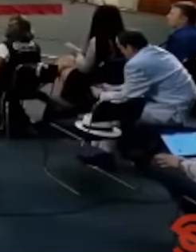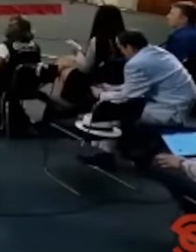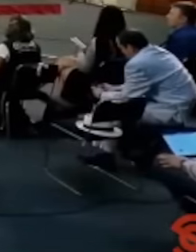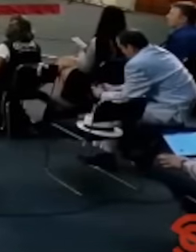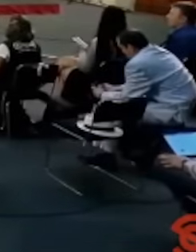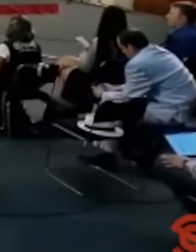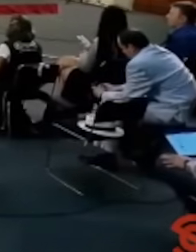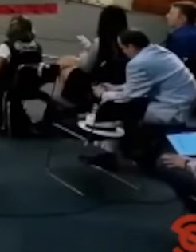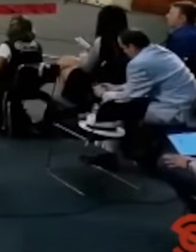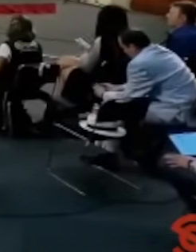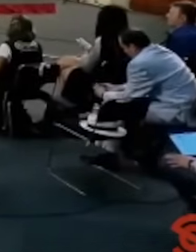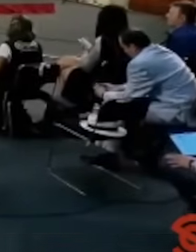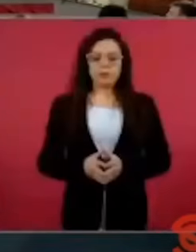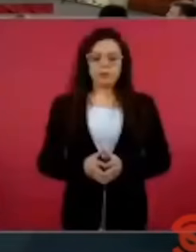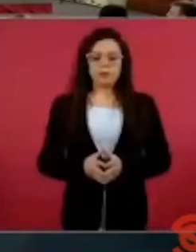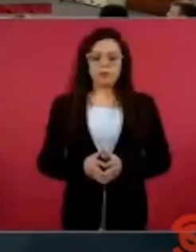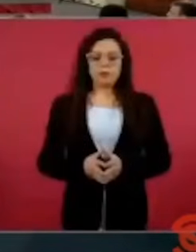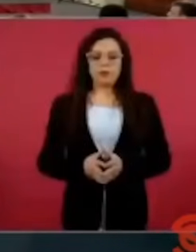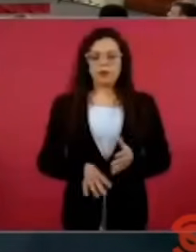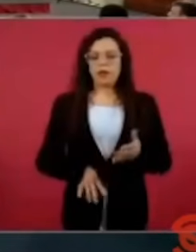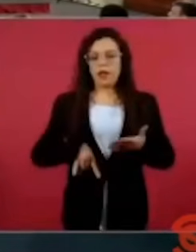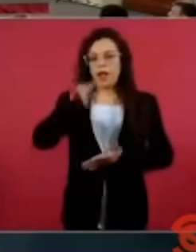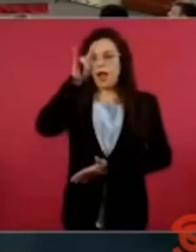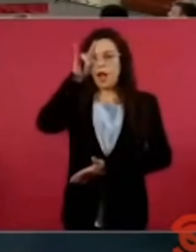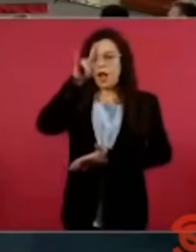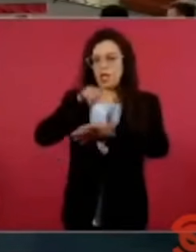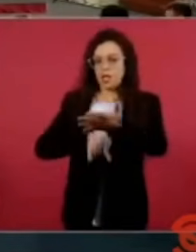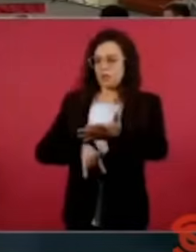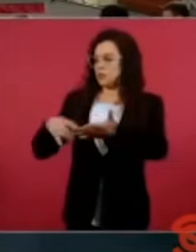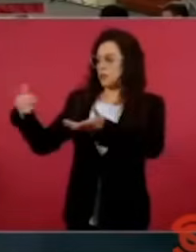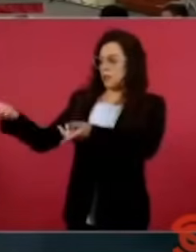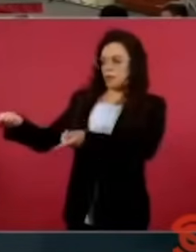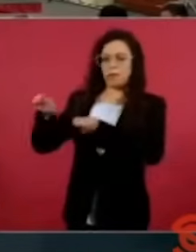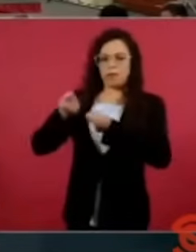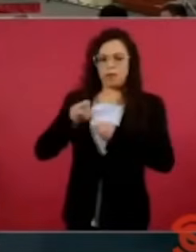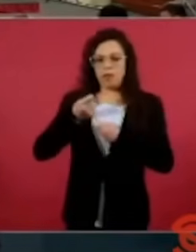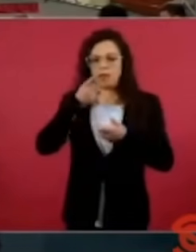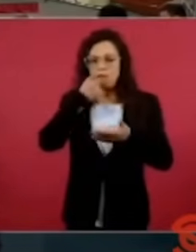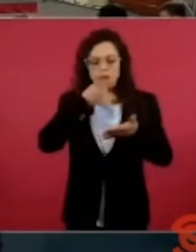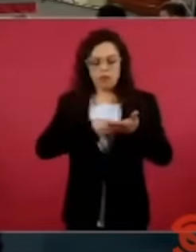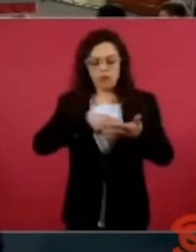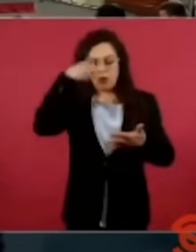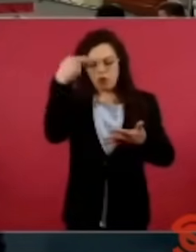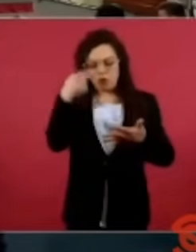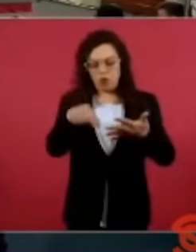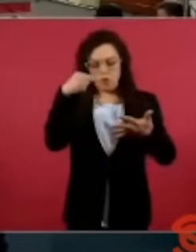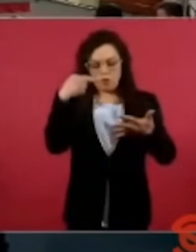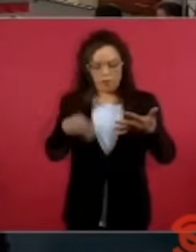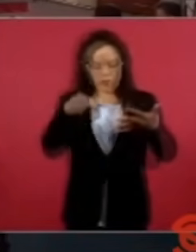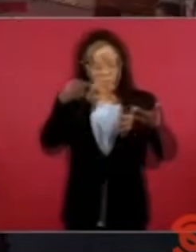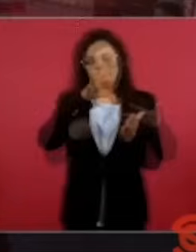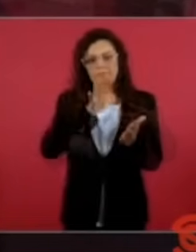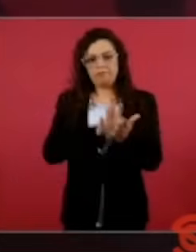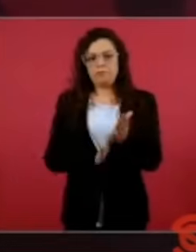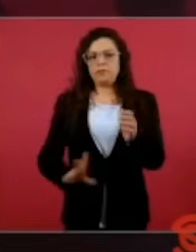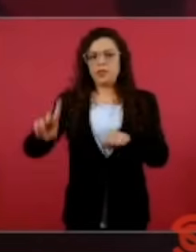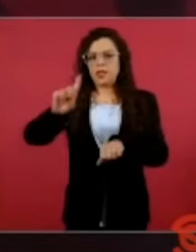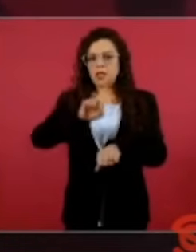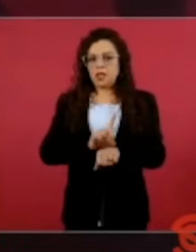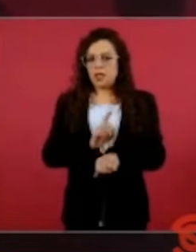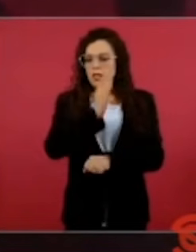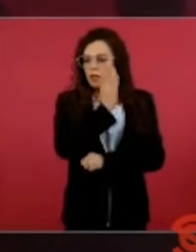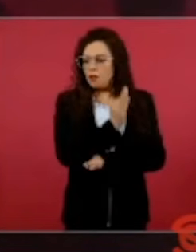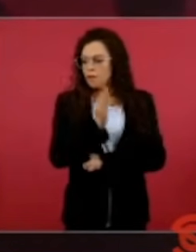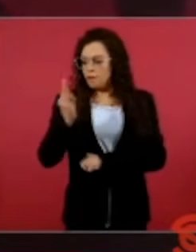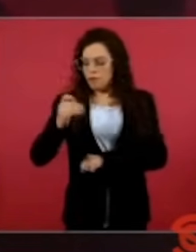delincuentes de cuello blanco que no pagan los impuestos y